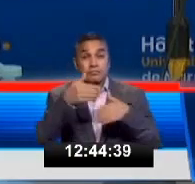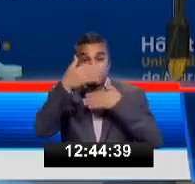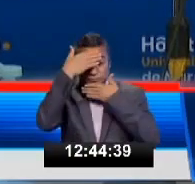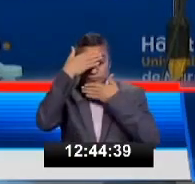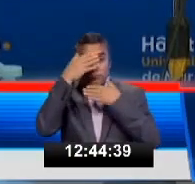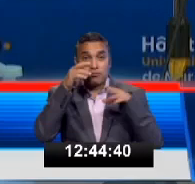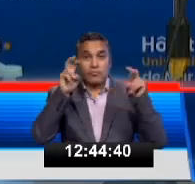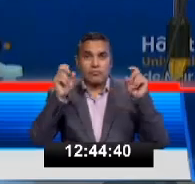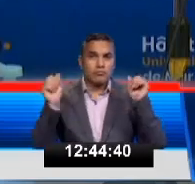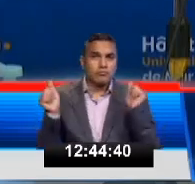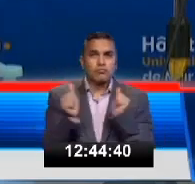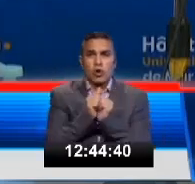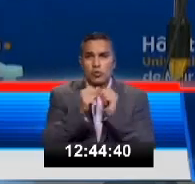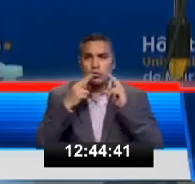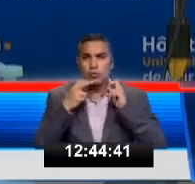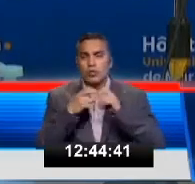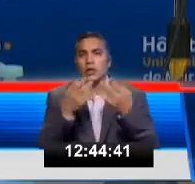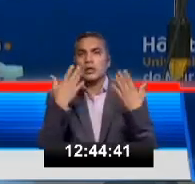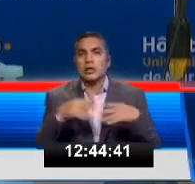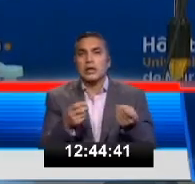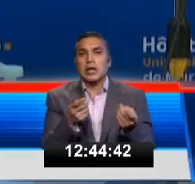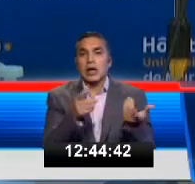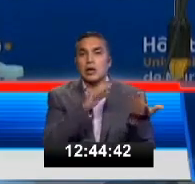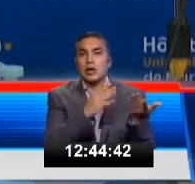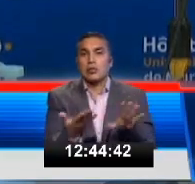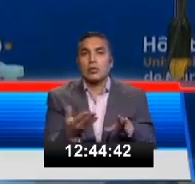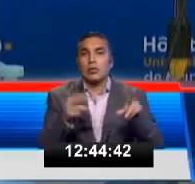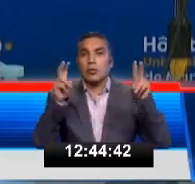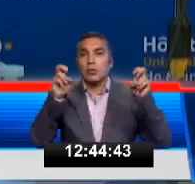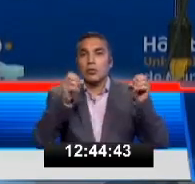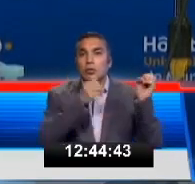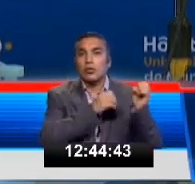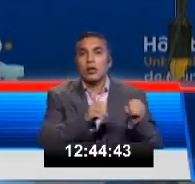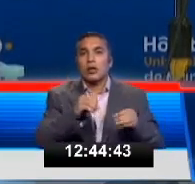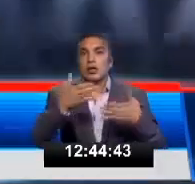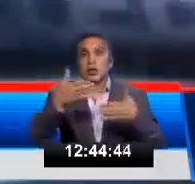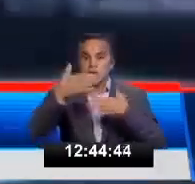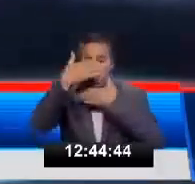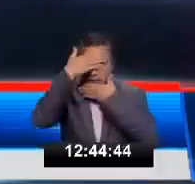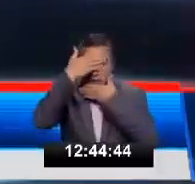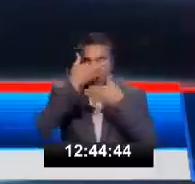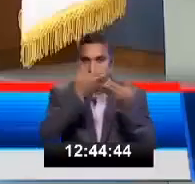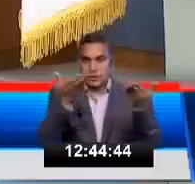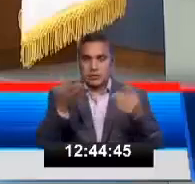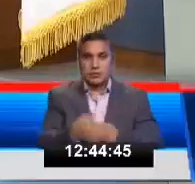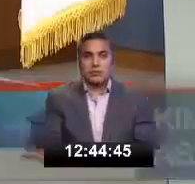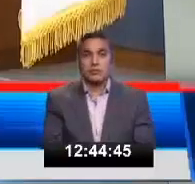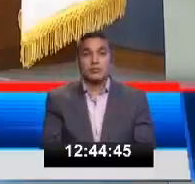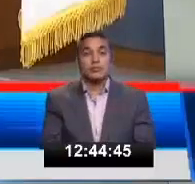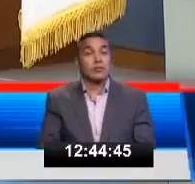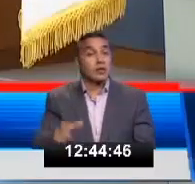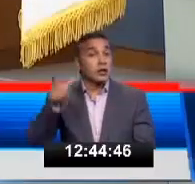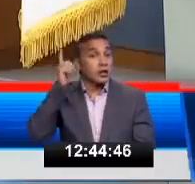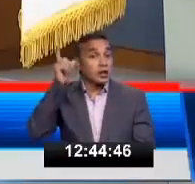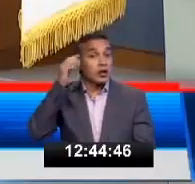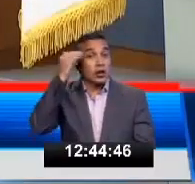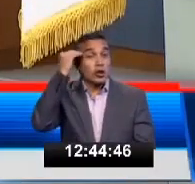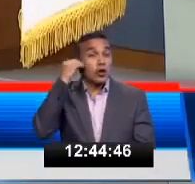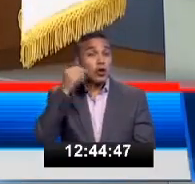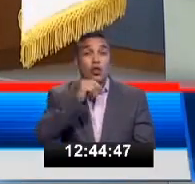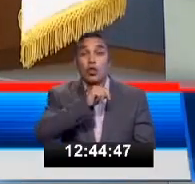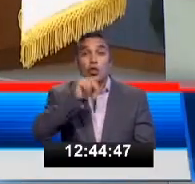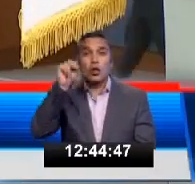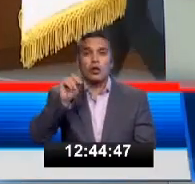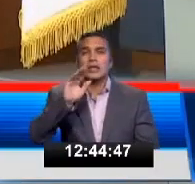asumido el caso y se investiga como un intento de asesinato en relación con una organización terrorista el líder de corea del norte kim